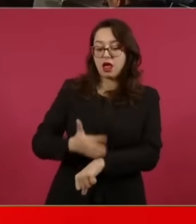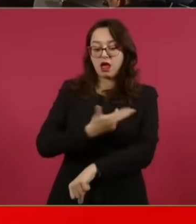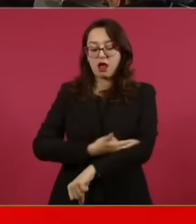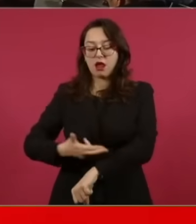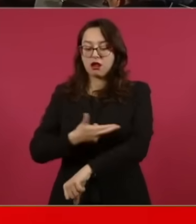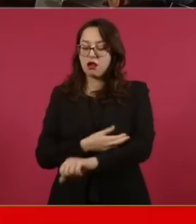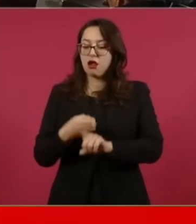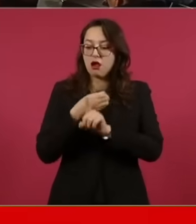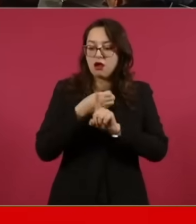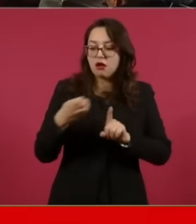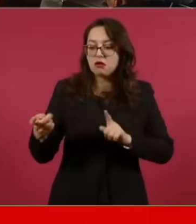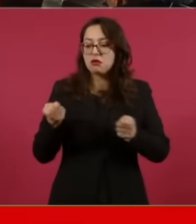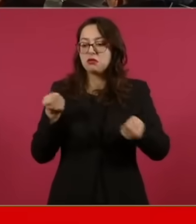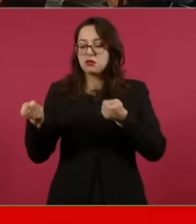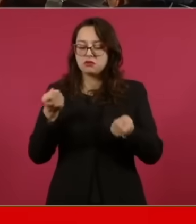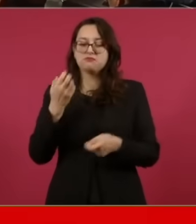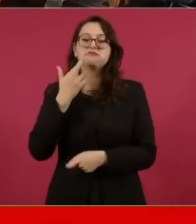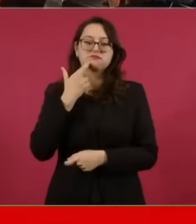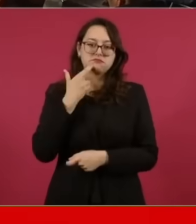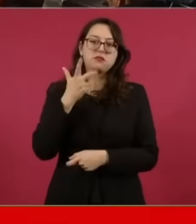porque antes,